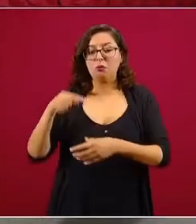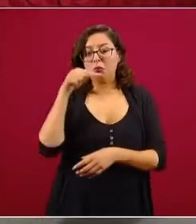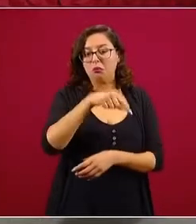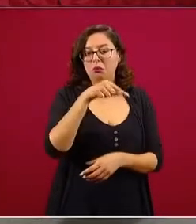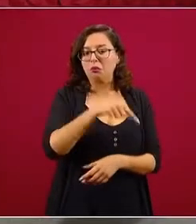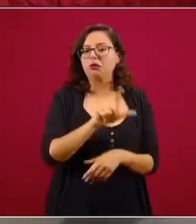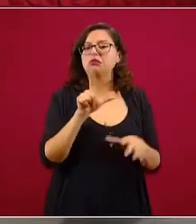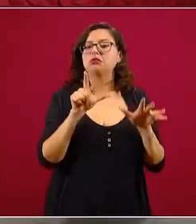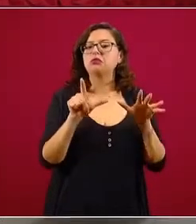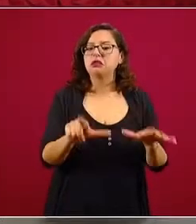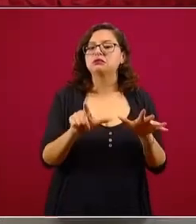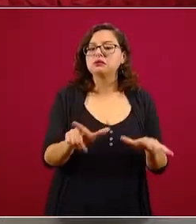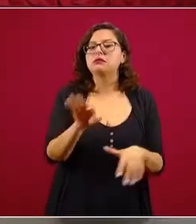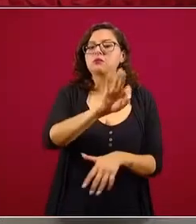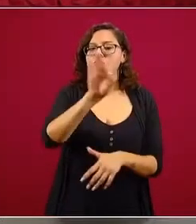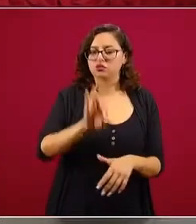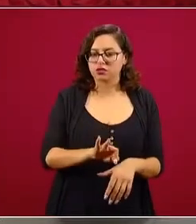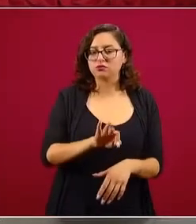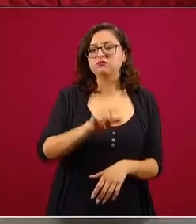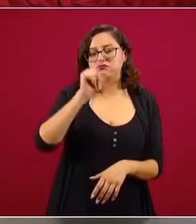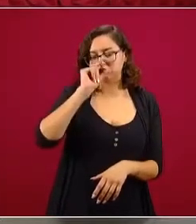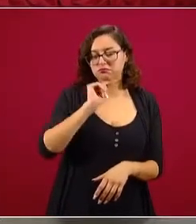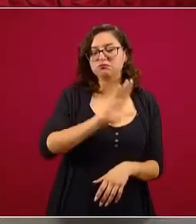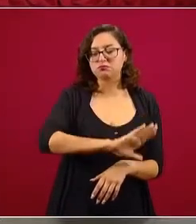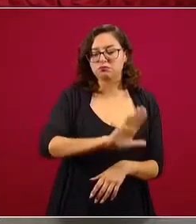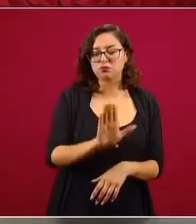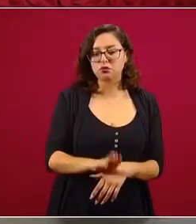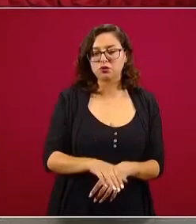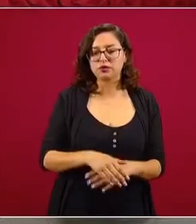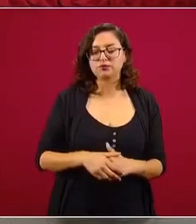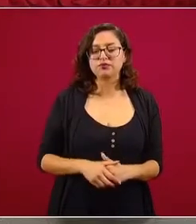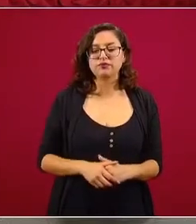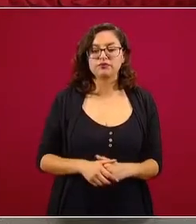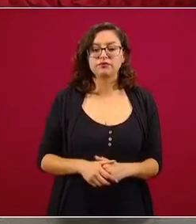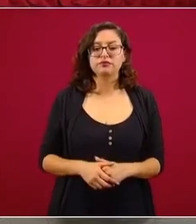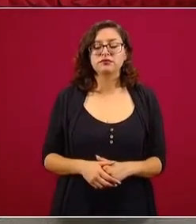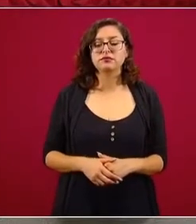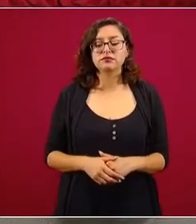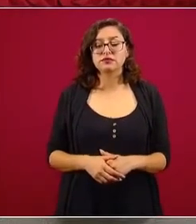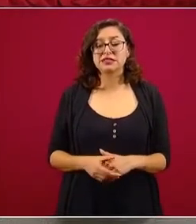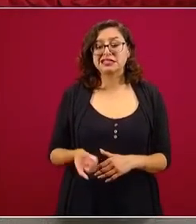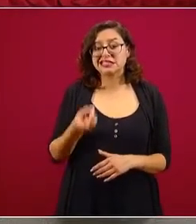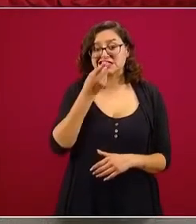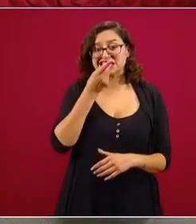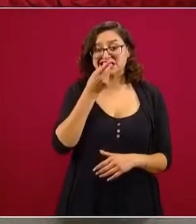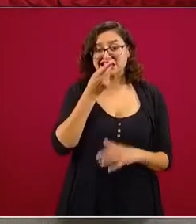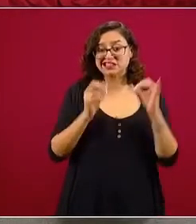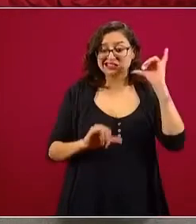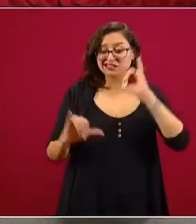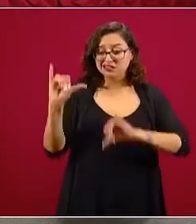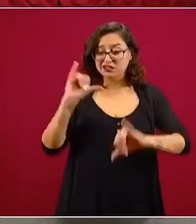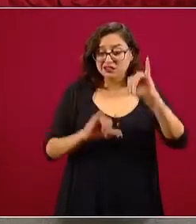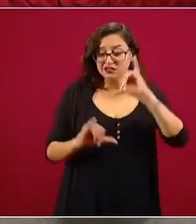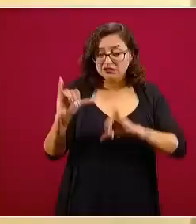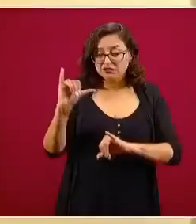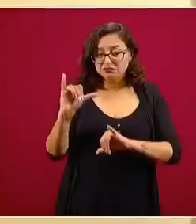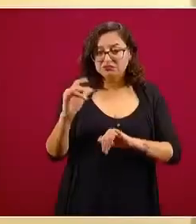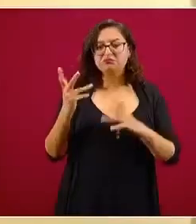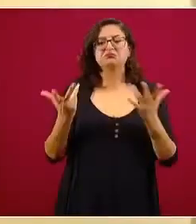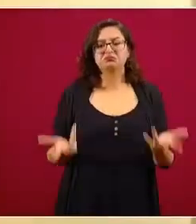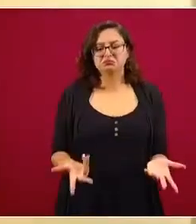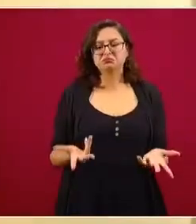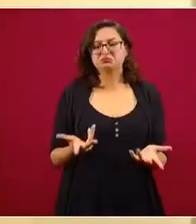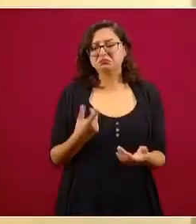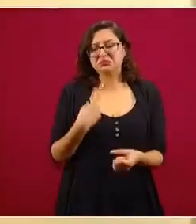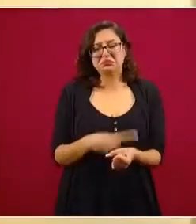fallecen. 17% corresponde a este grupo. Y dentistas y laboratoristas que veíamos que tenían una